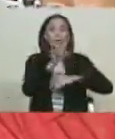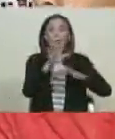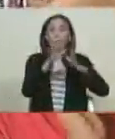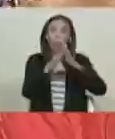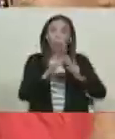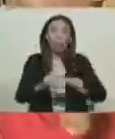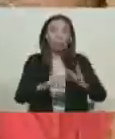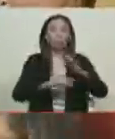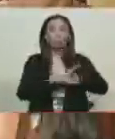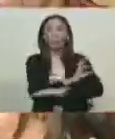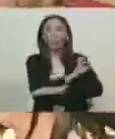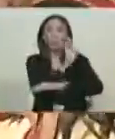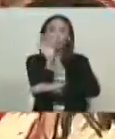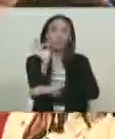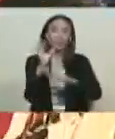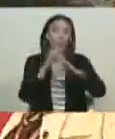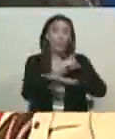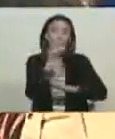día. Disciplina.